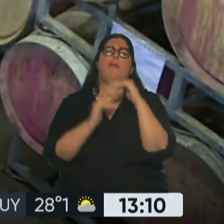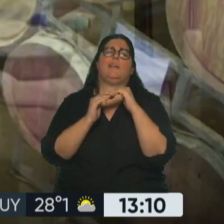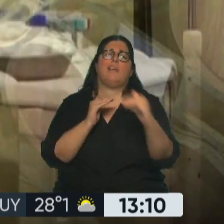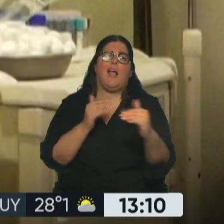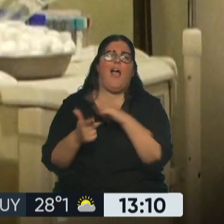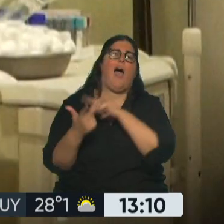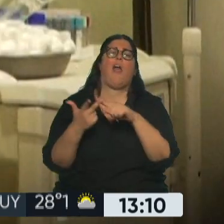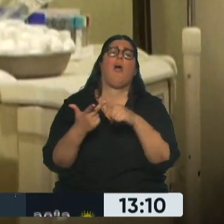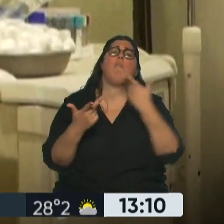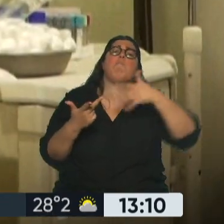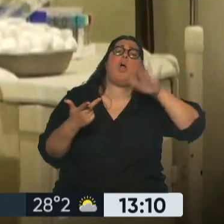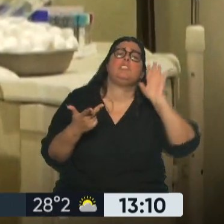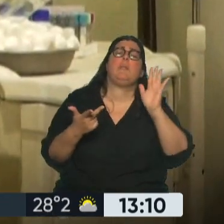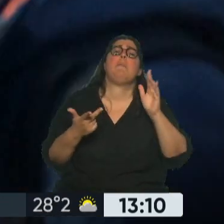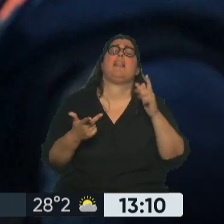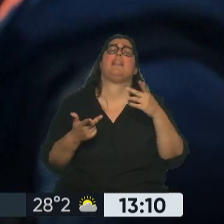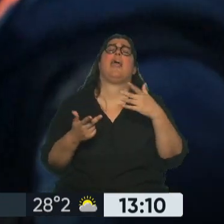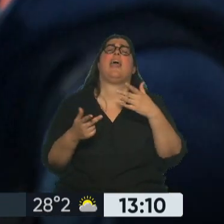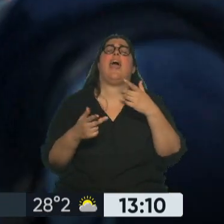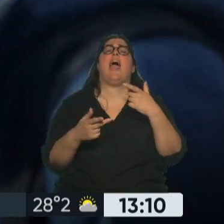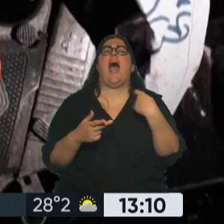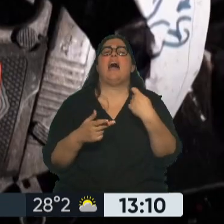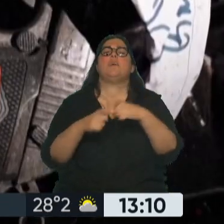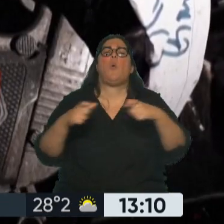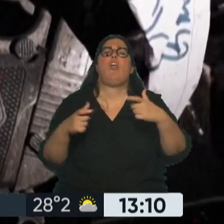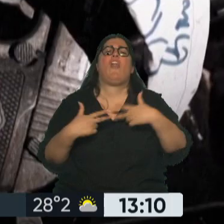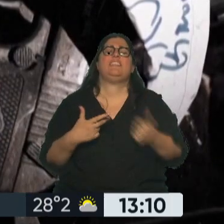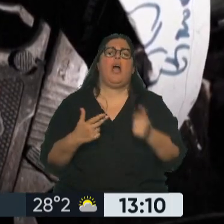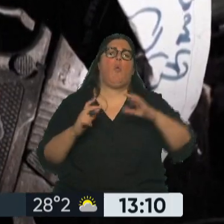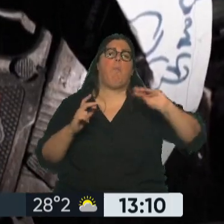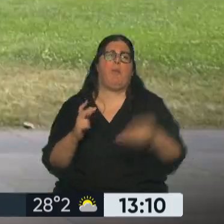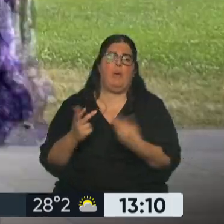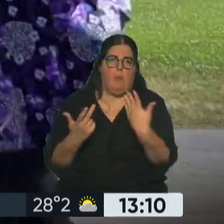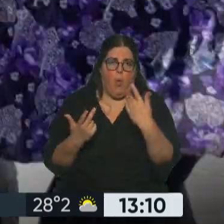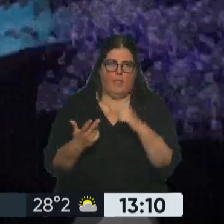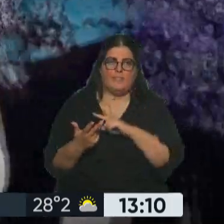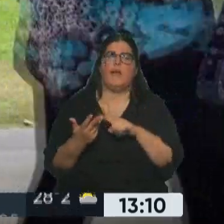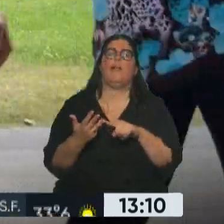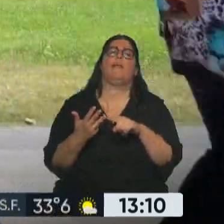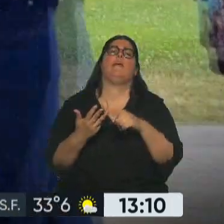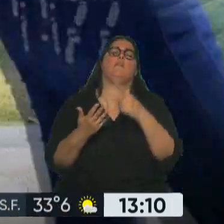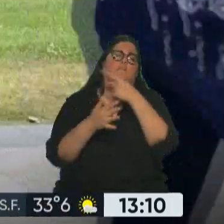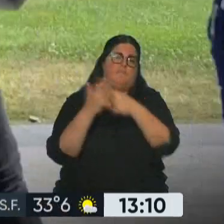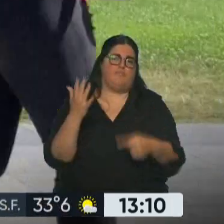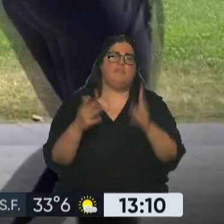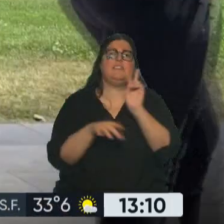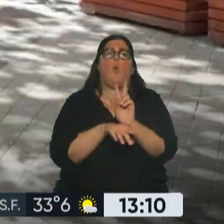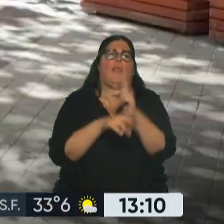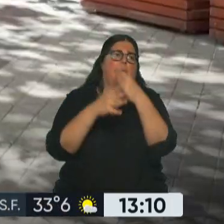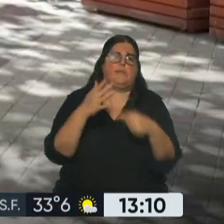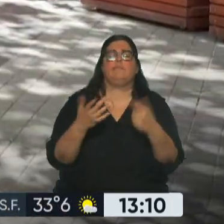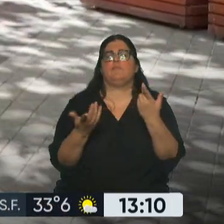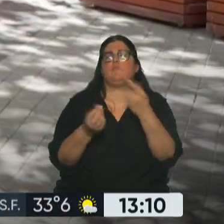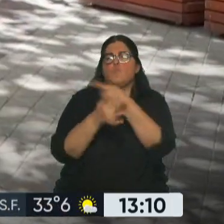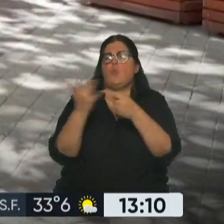posible quiebra de las aseguradoras de salud y una grave crisis en materia de seguridad. Por lo pronto, la sociedad chilena no